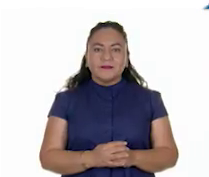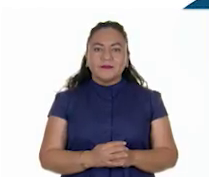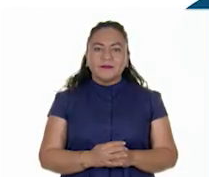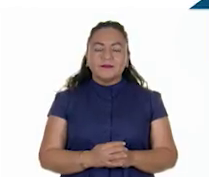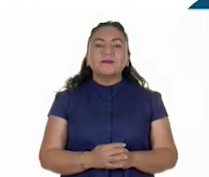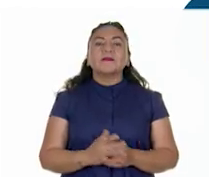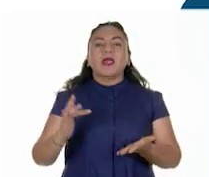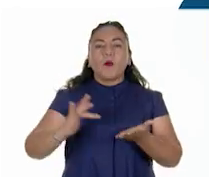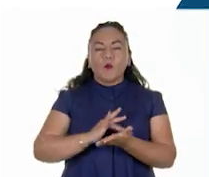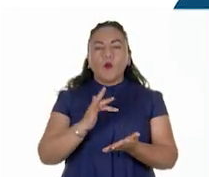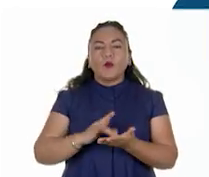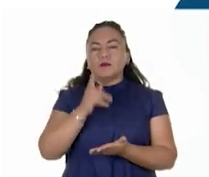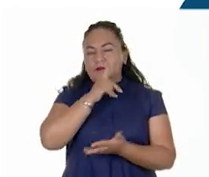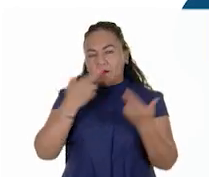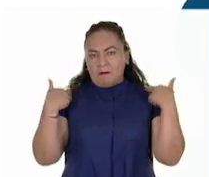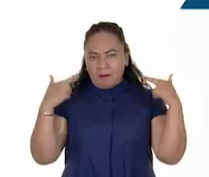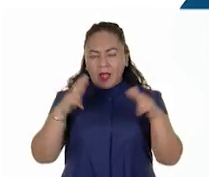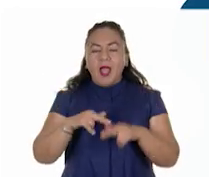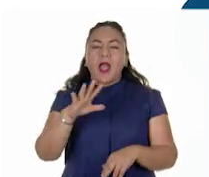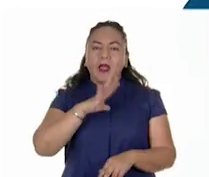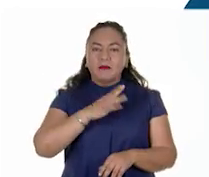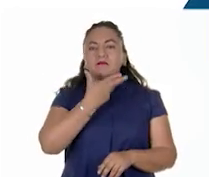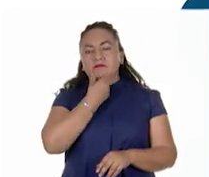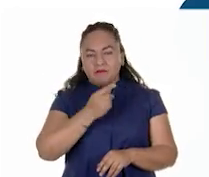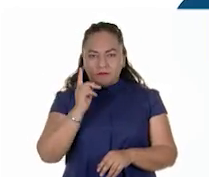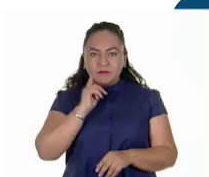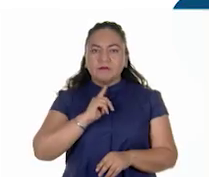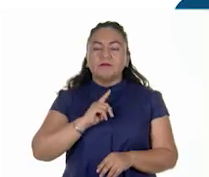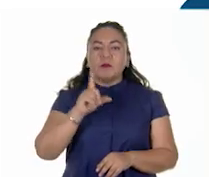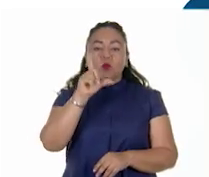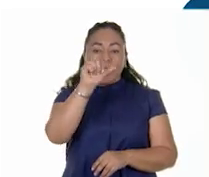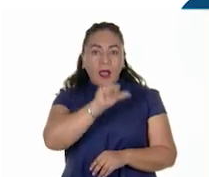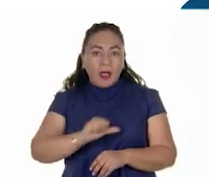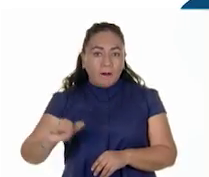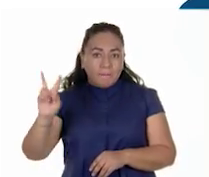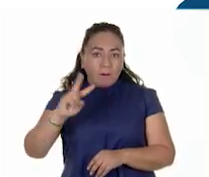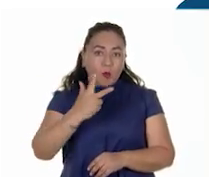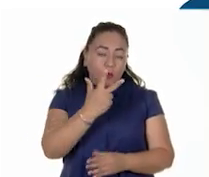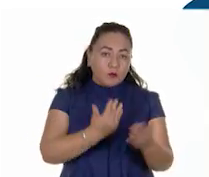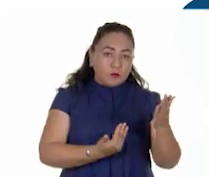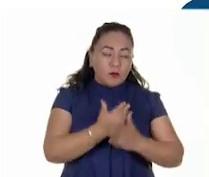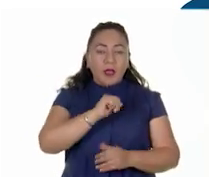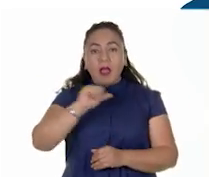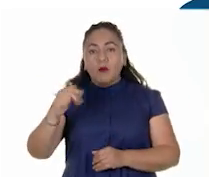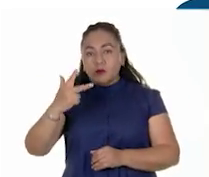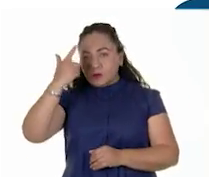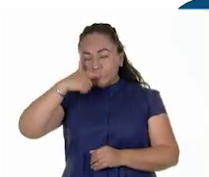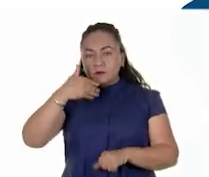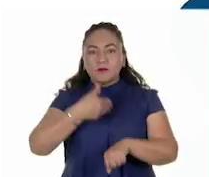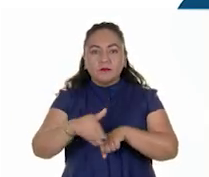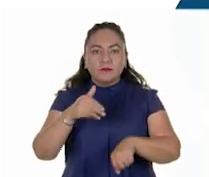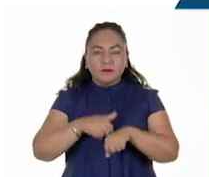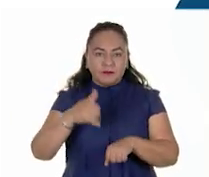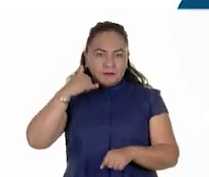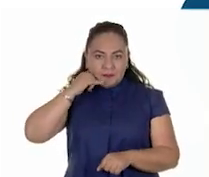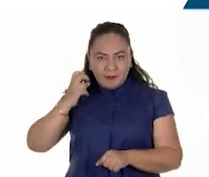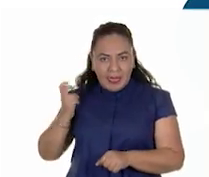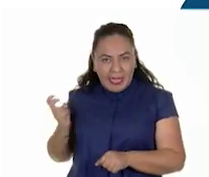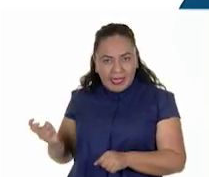Para apoyo pedagógico, hay maestras y maestros de lunes a viernes de 8 a 20 horas en el teléfono